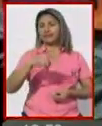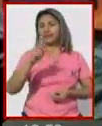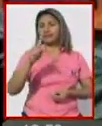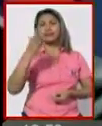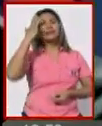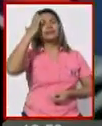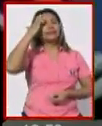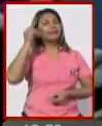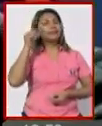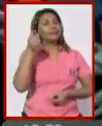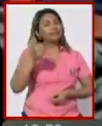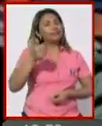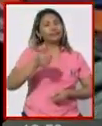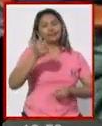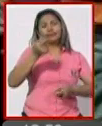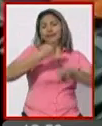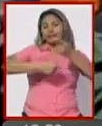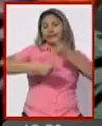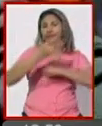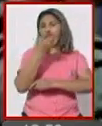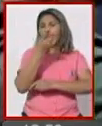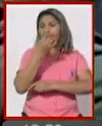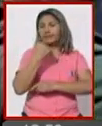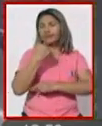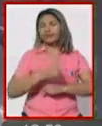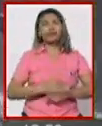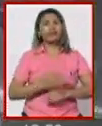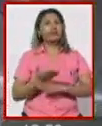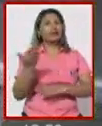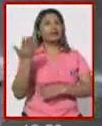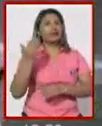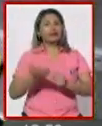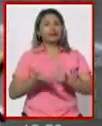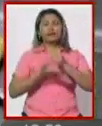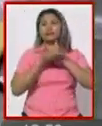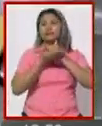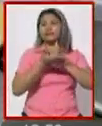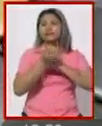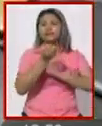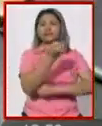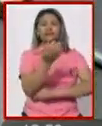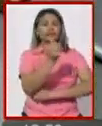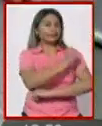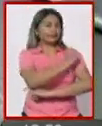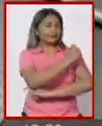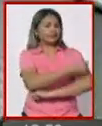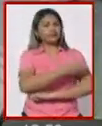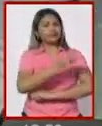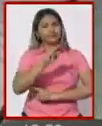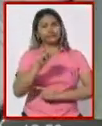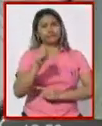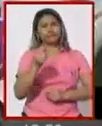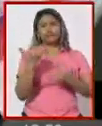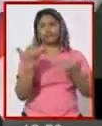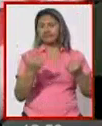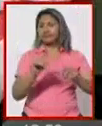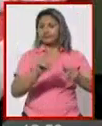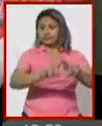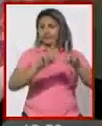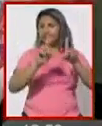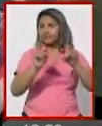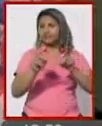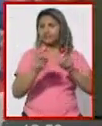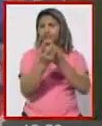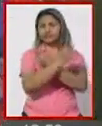de narcotráfico. Esta persona, recordemos, fue asesor de algunas autoridades del MAS y que hoy es cuestionado